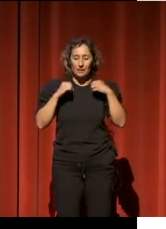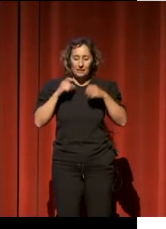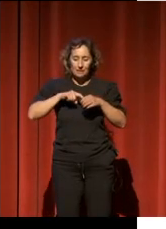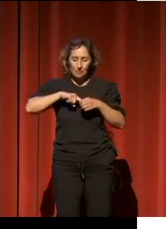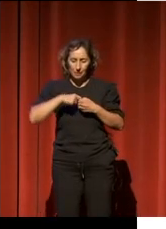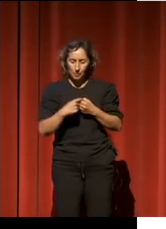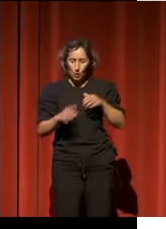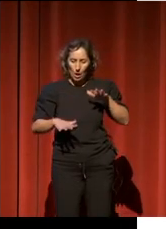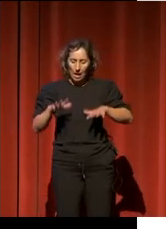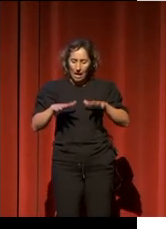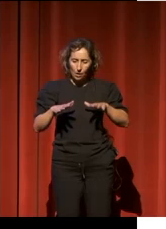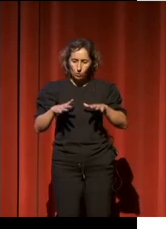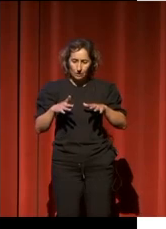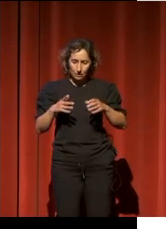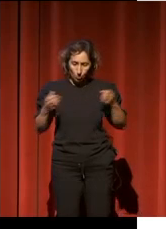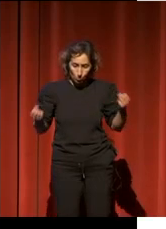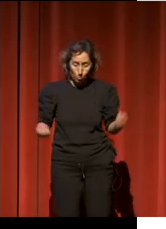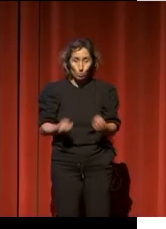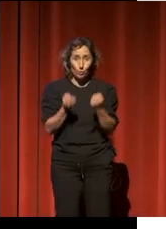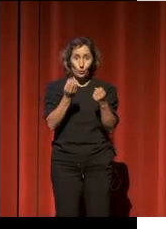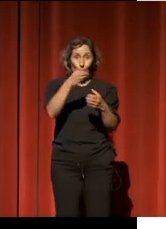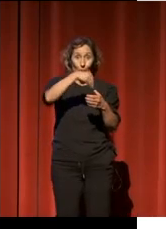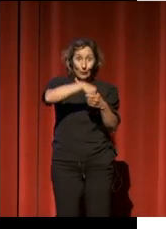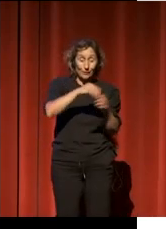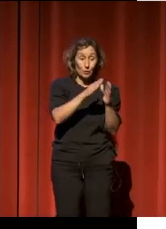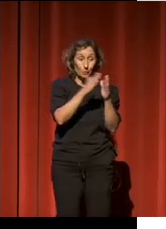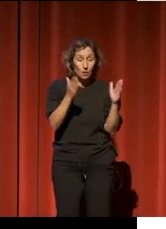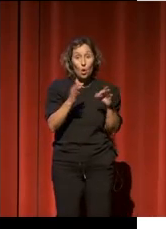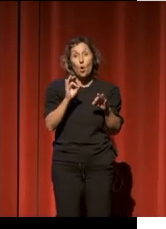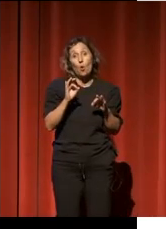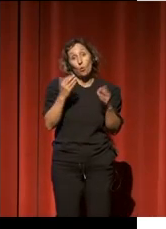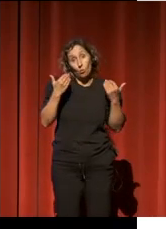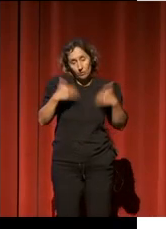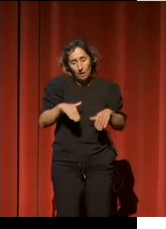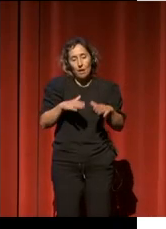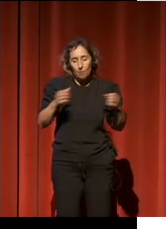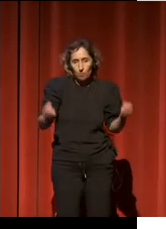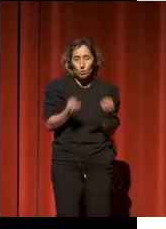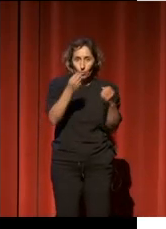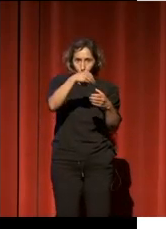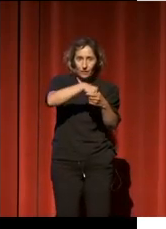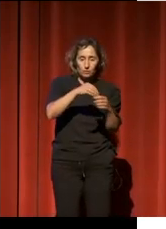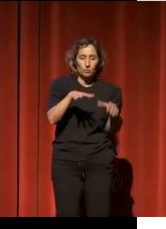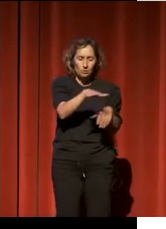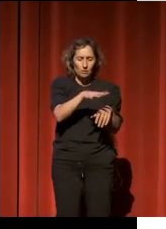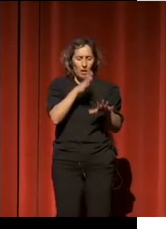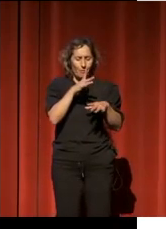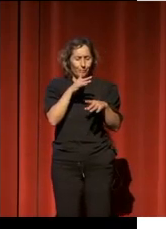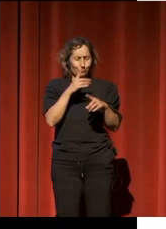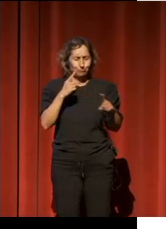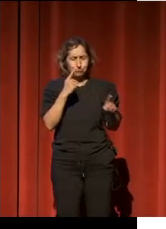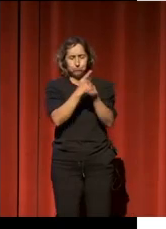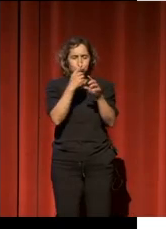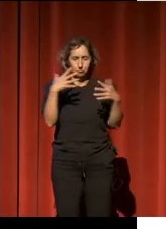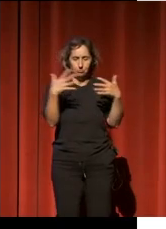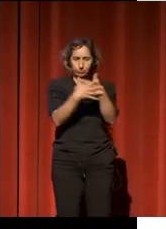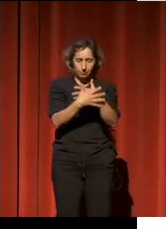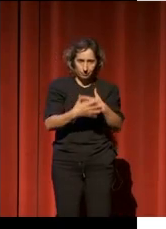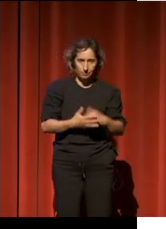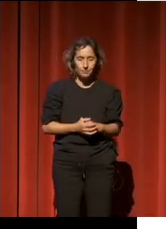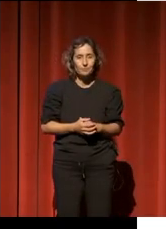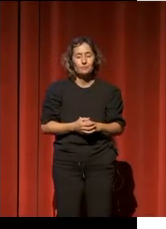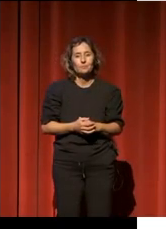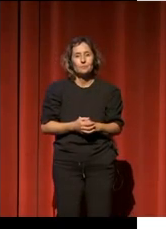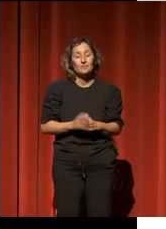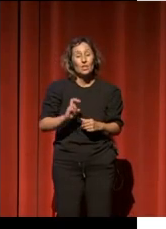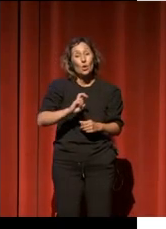participación que se quieren promover en o que se están promoviendo en el espacio al mismo tiempo otro elemento muy importante en cuanto a